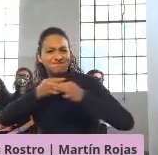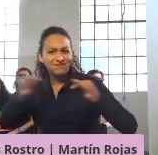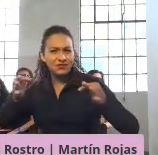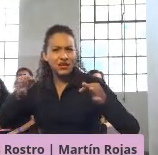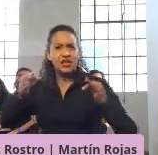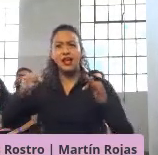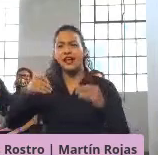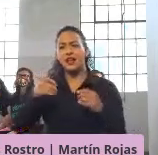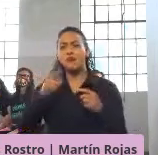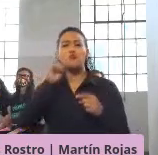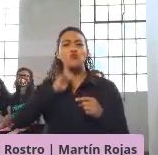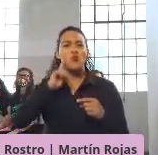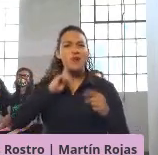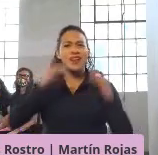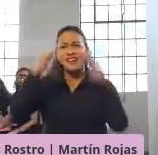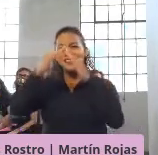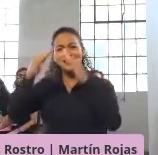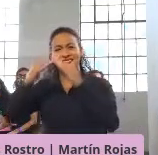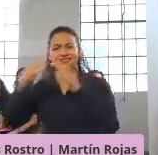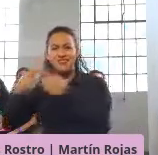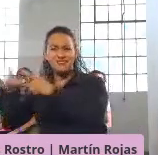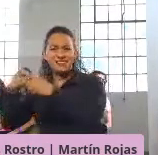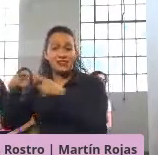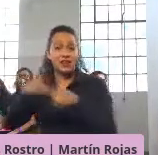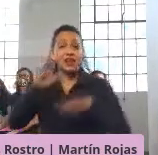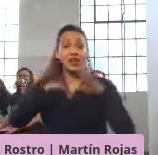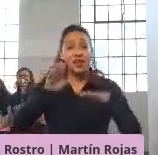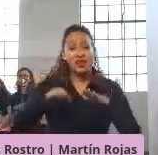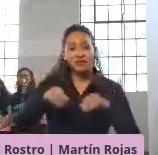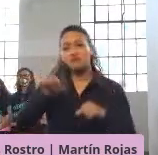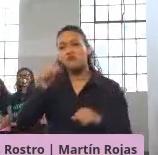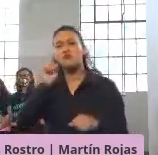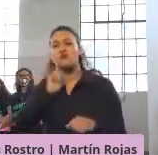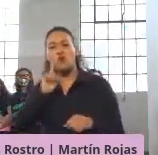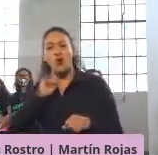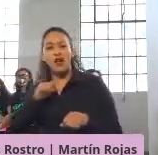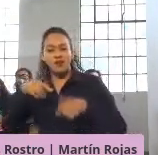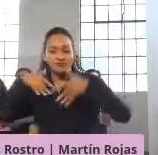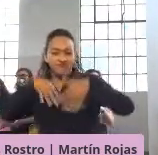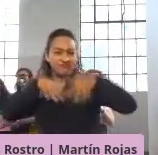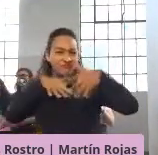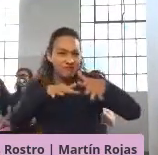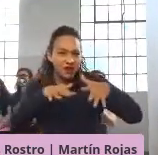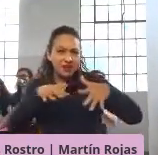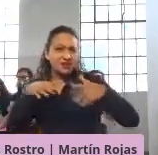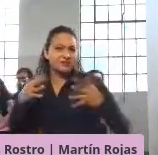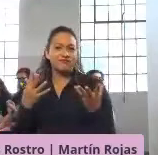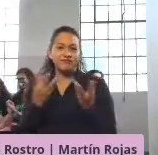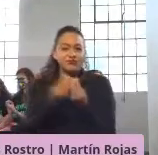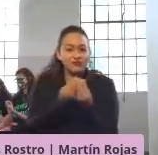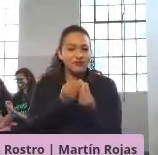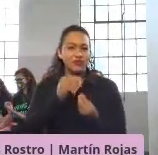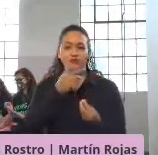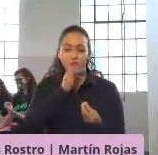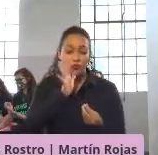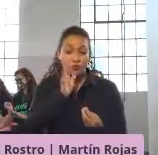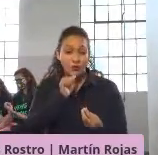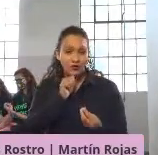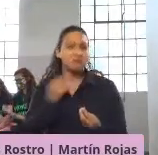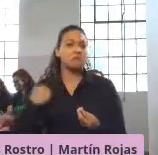hasta las casas de las personas que no pudieron asistir a la marcha por la pandemia. ¡Sabotan